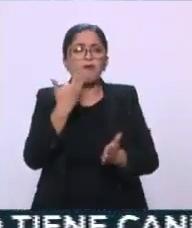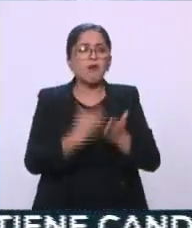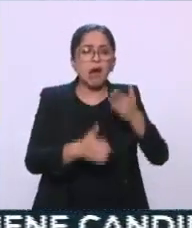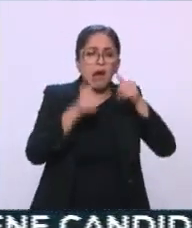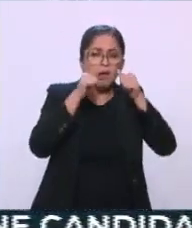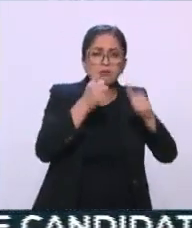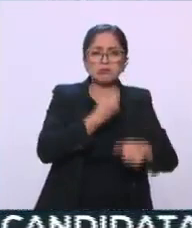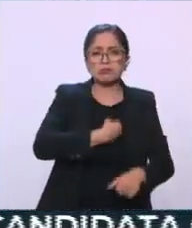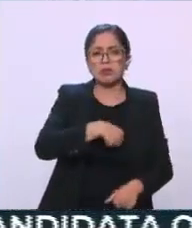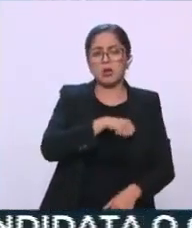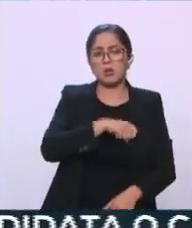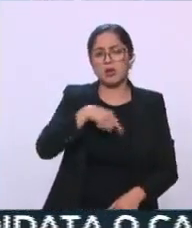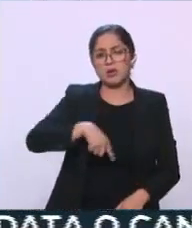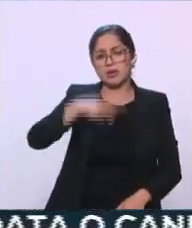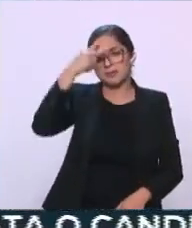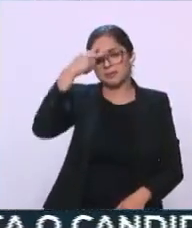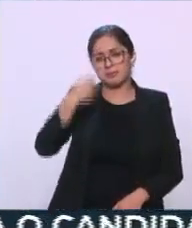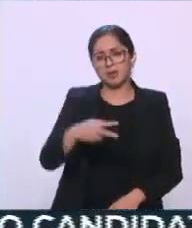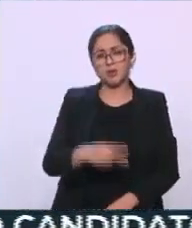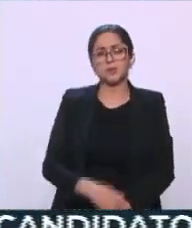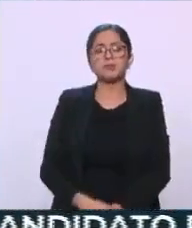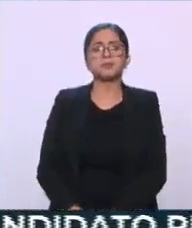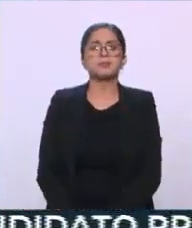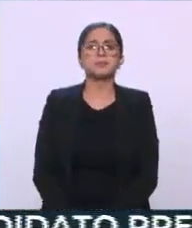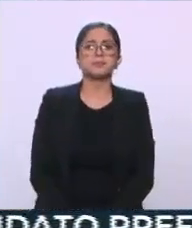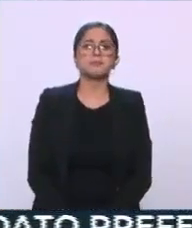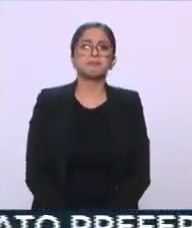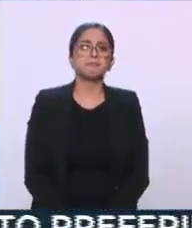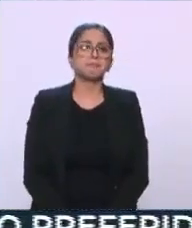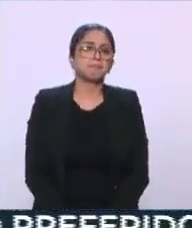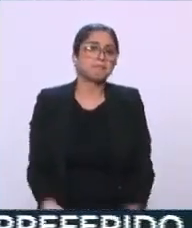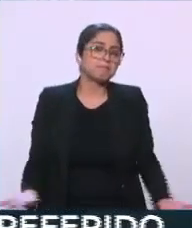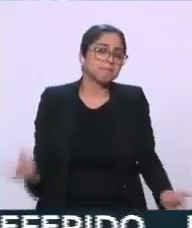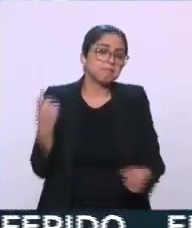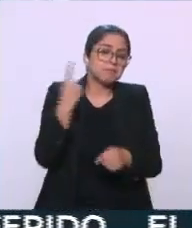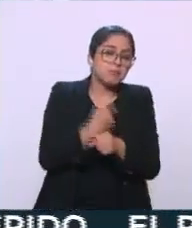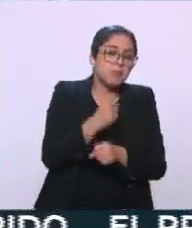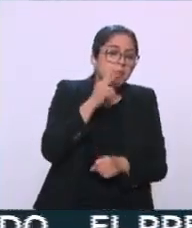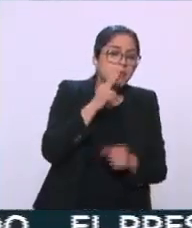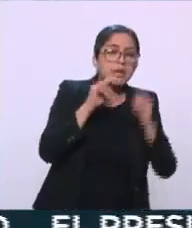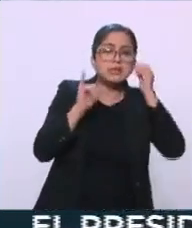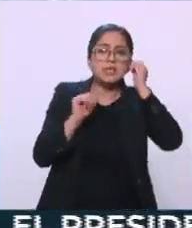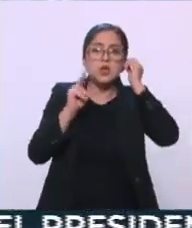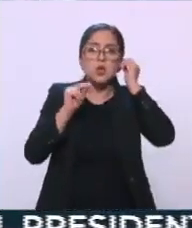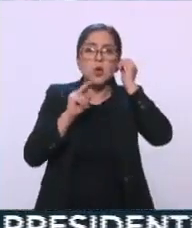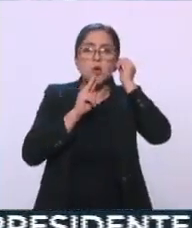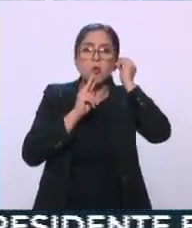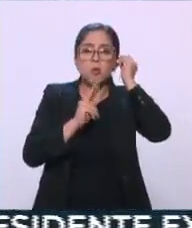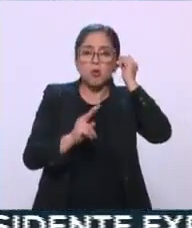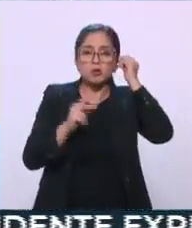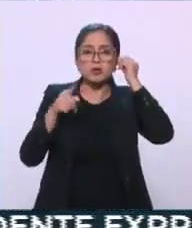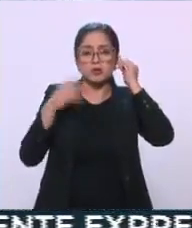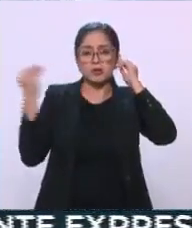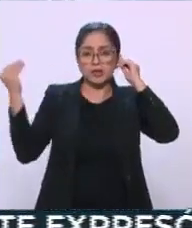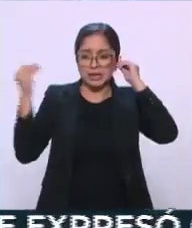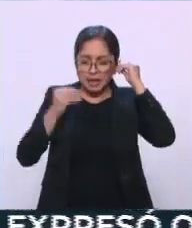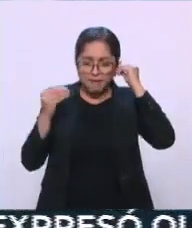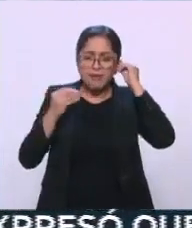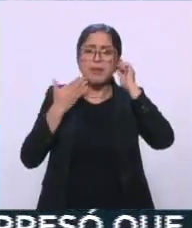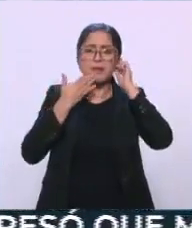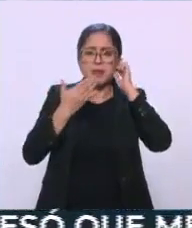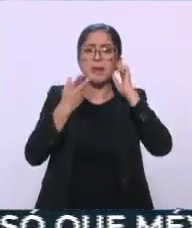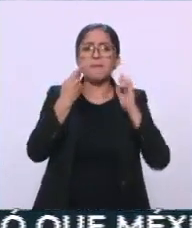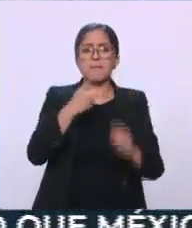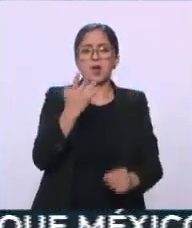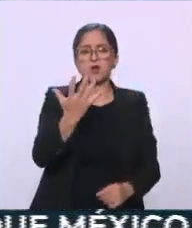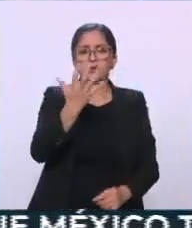México. Ahí está la clave. Lo primero es ver si son voces o no son voces de autoridad. Y lo segundo, bienvenido al debate, pero un debate serio.